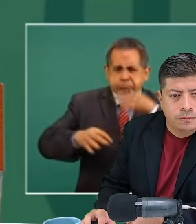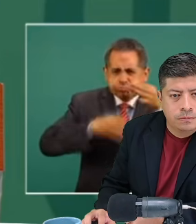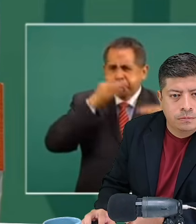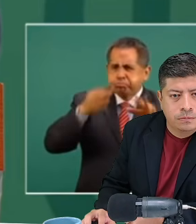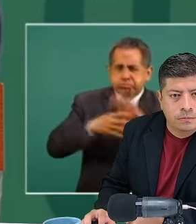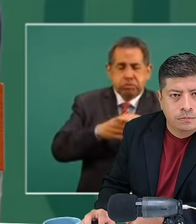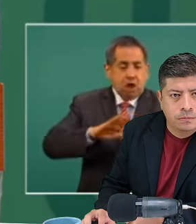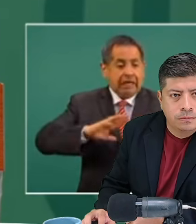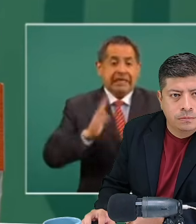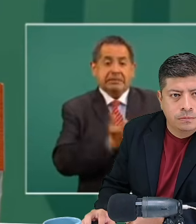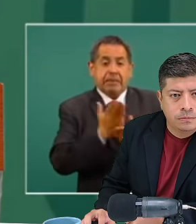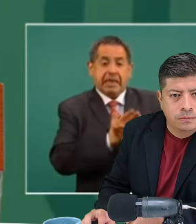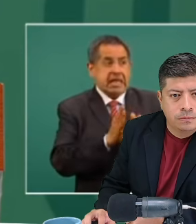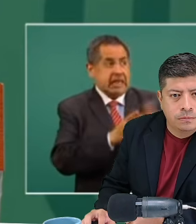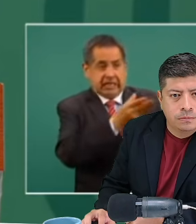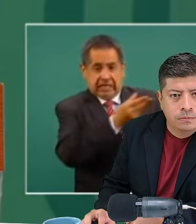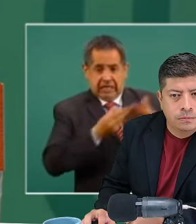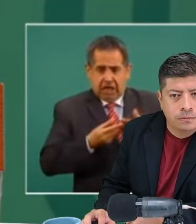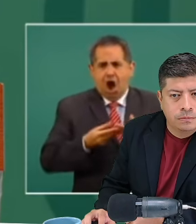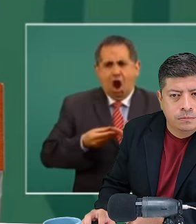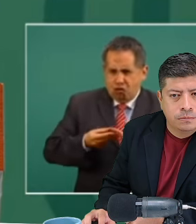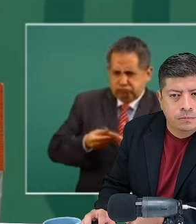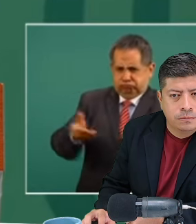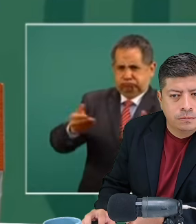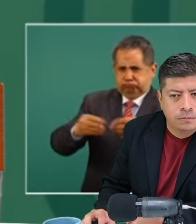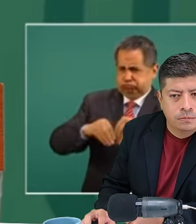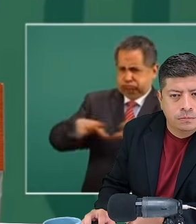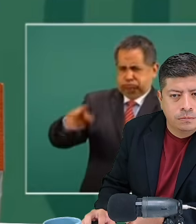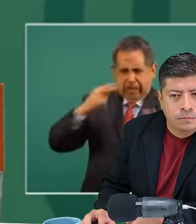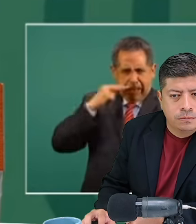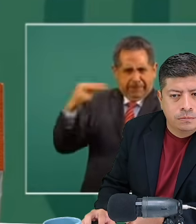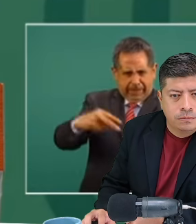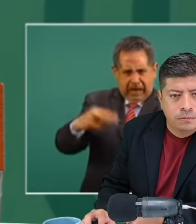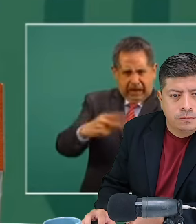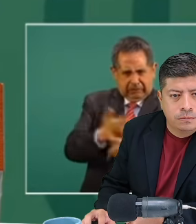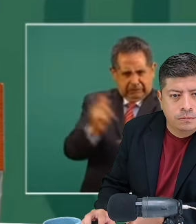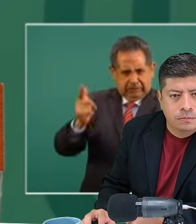ese expediente, es inédito.